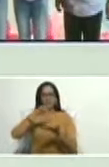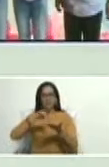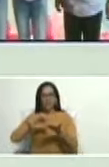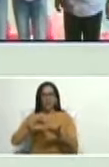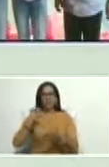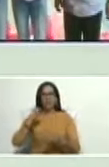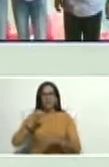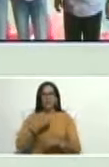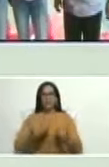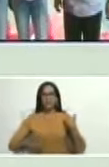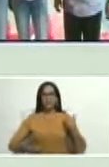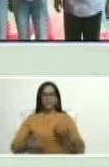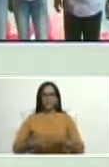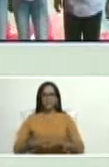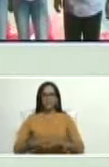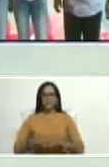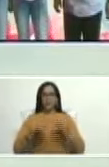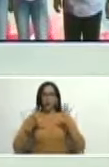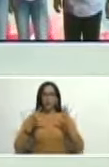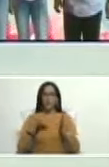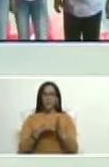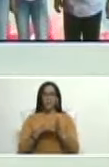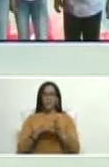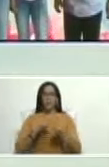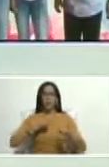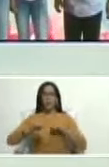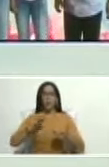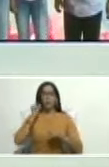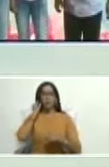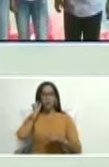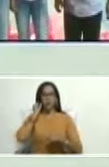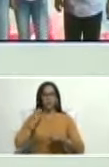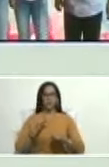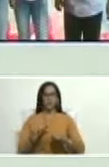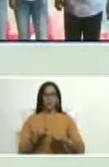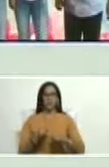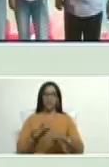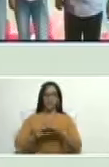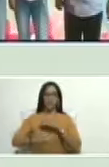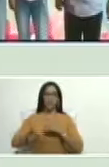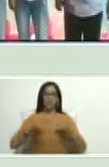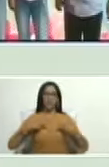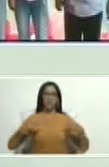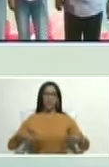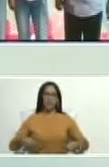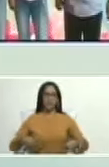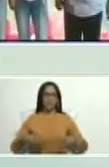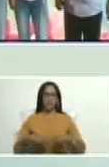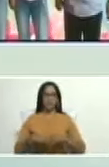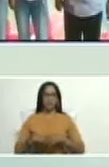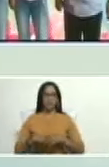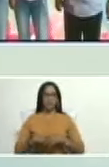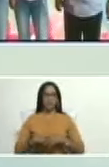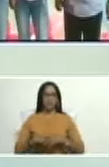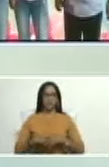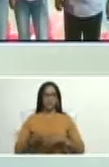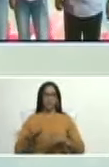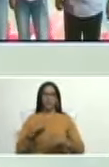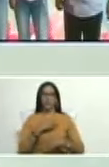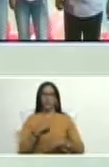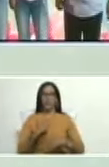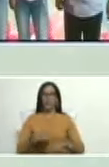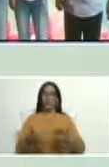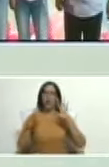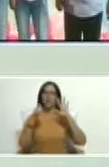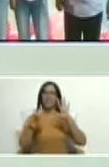presidente. 8.000 promotoras de parto humanizado. Yo quiero en